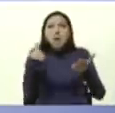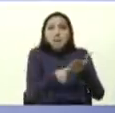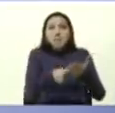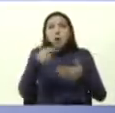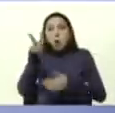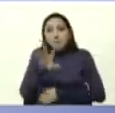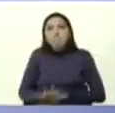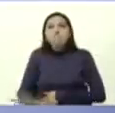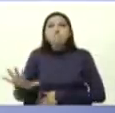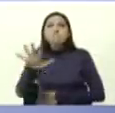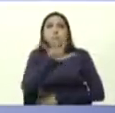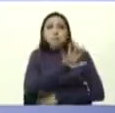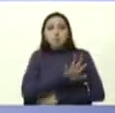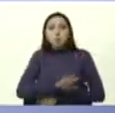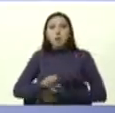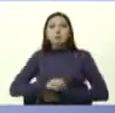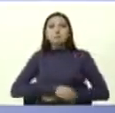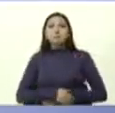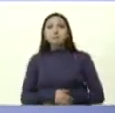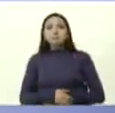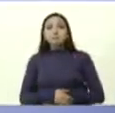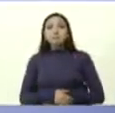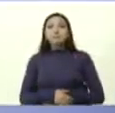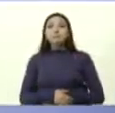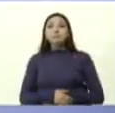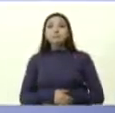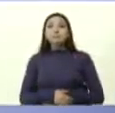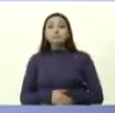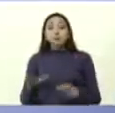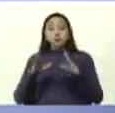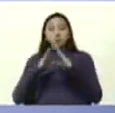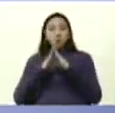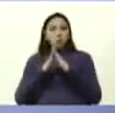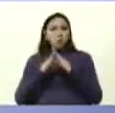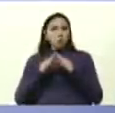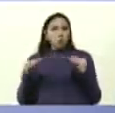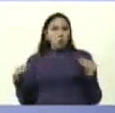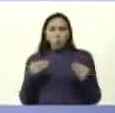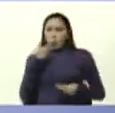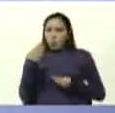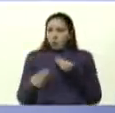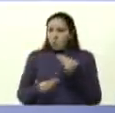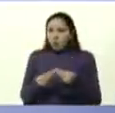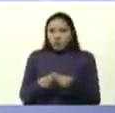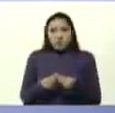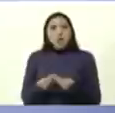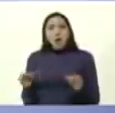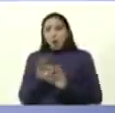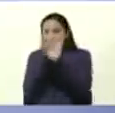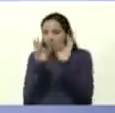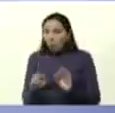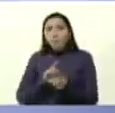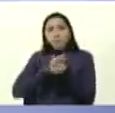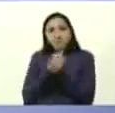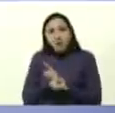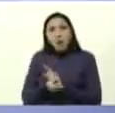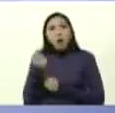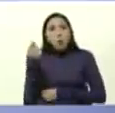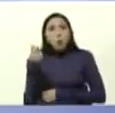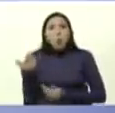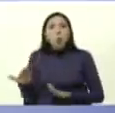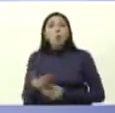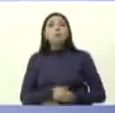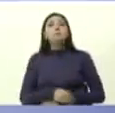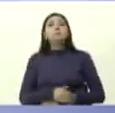el territorio nacional. Recordemos que toda esta implementación de expresión monetaria acompañada del